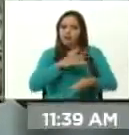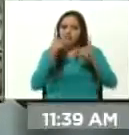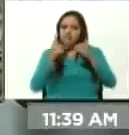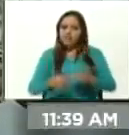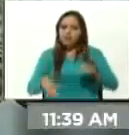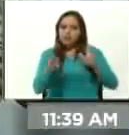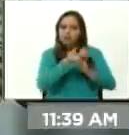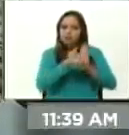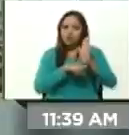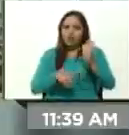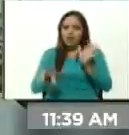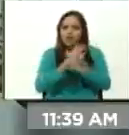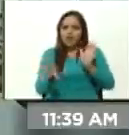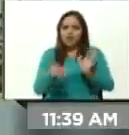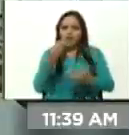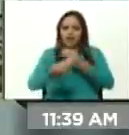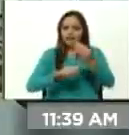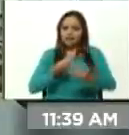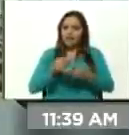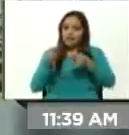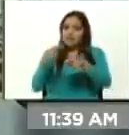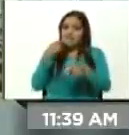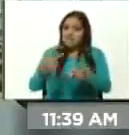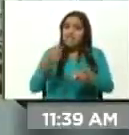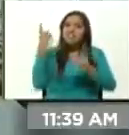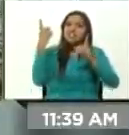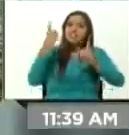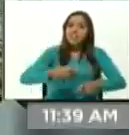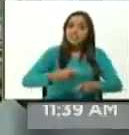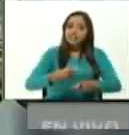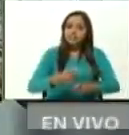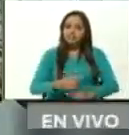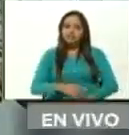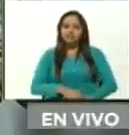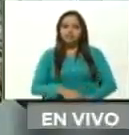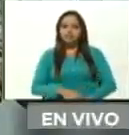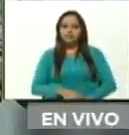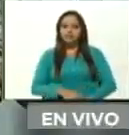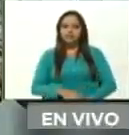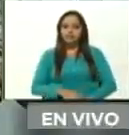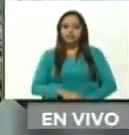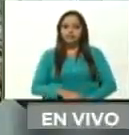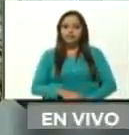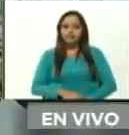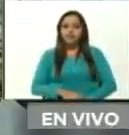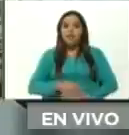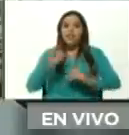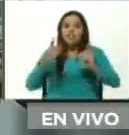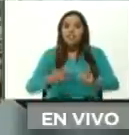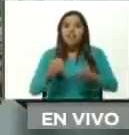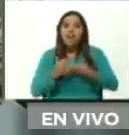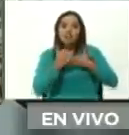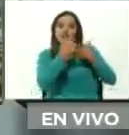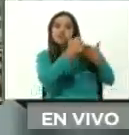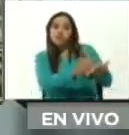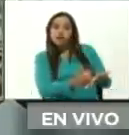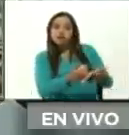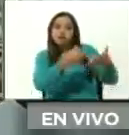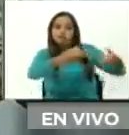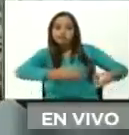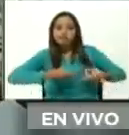decisión de la Sala de Cuestiones Preliminares, de la CPI. Está obligada a cooperar